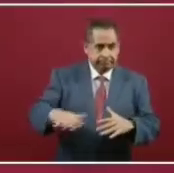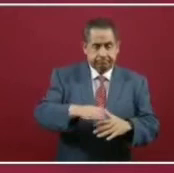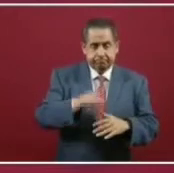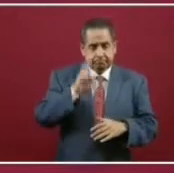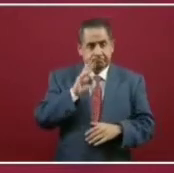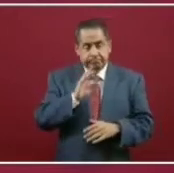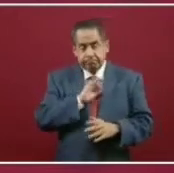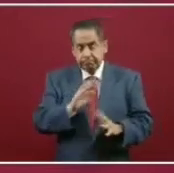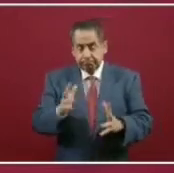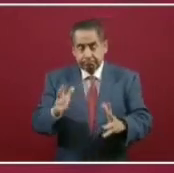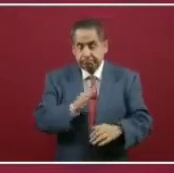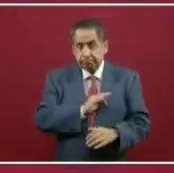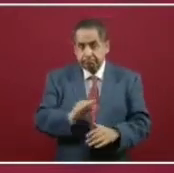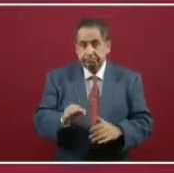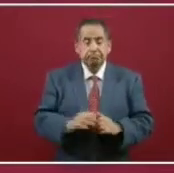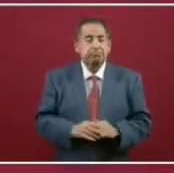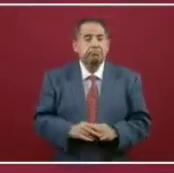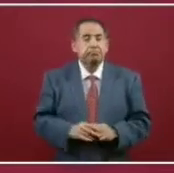hay